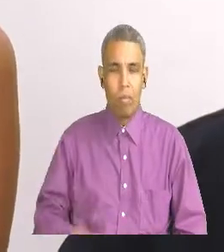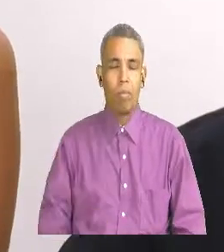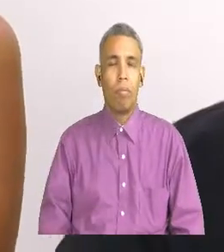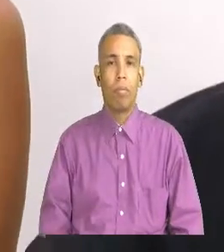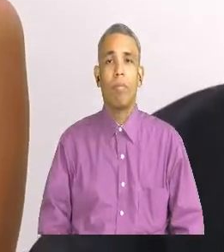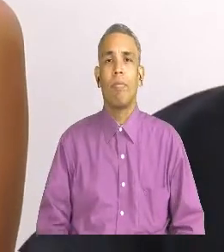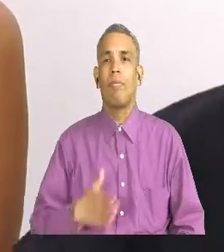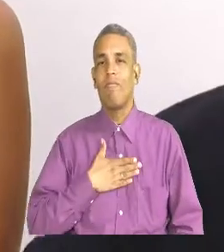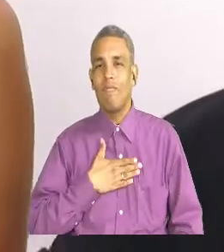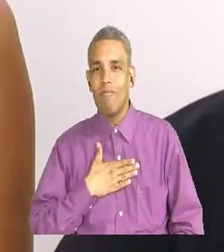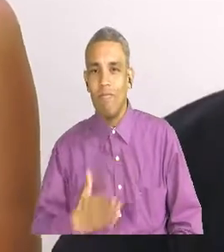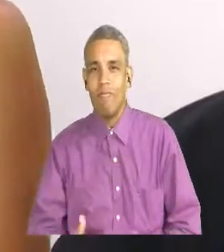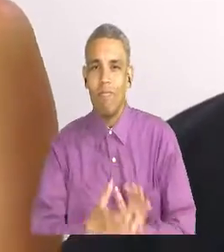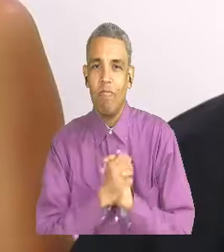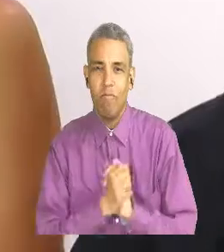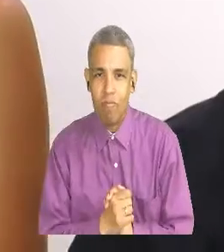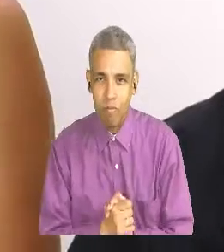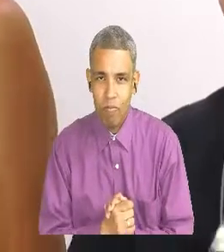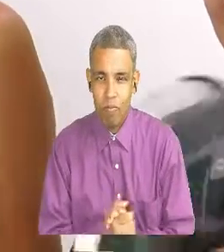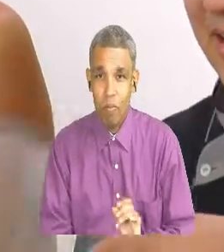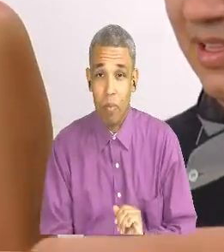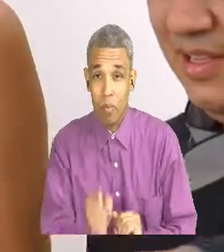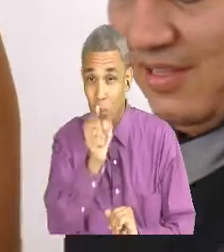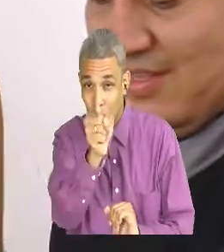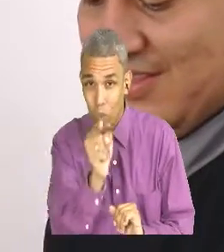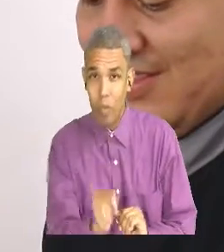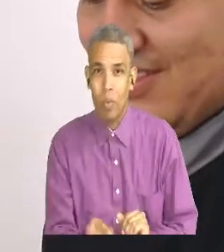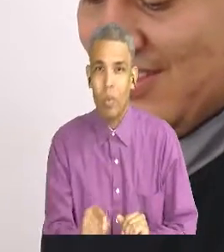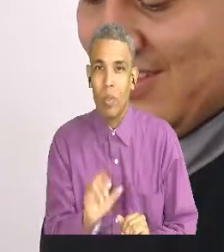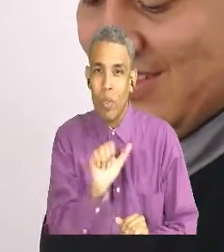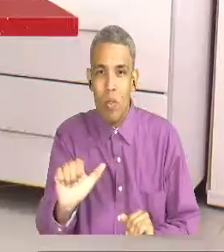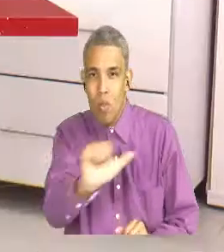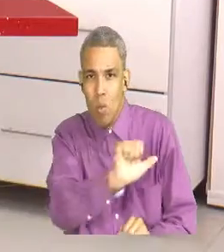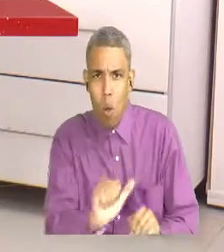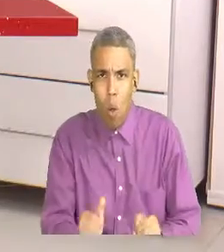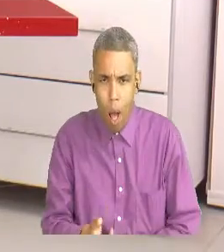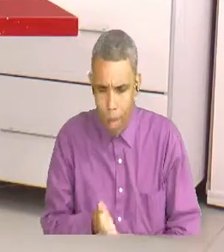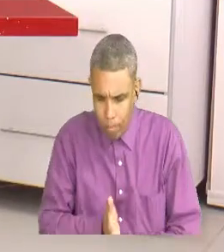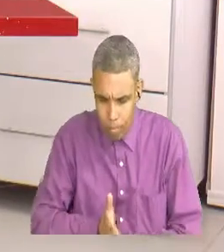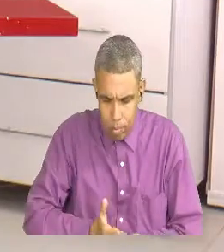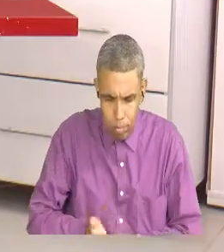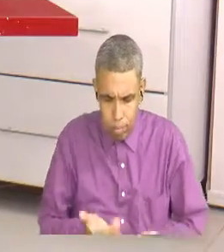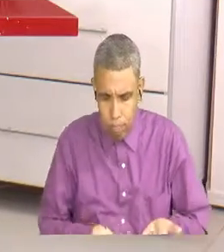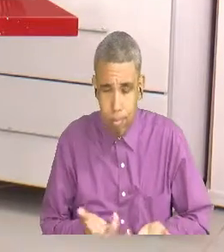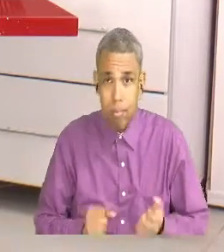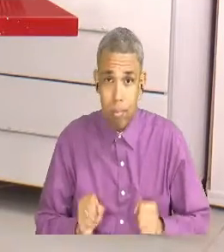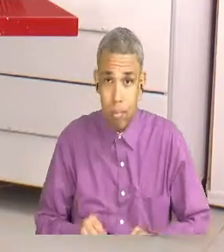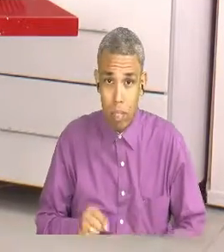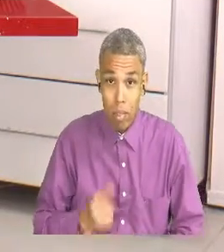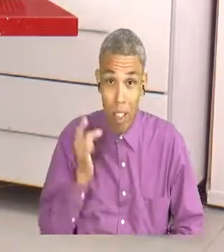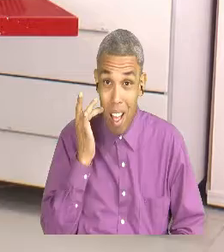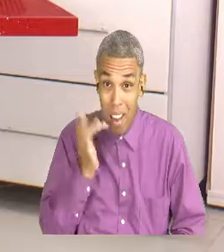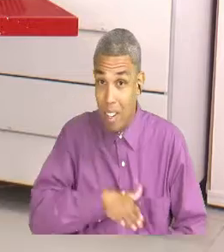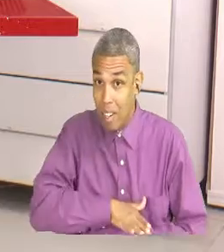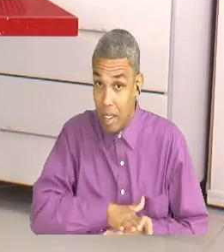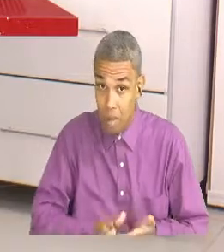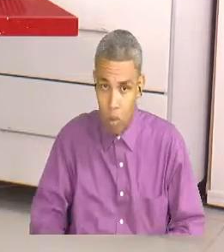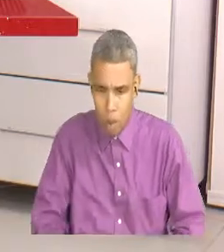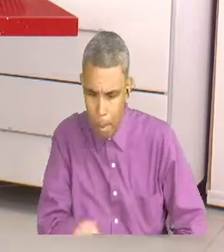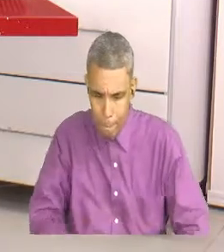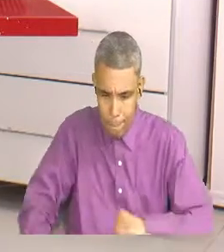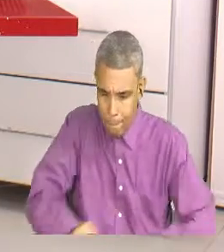de casa que están allá en su oficina, la cocina, que puedan tener ustedes su lugar limpio, su espacio, porque eso habla por nosotros. Aparte